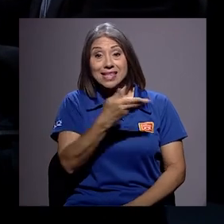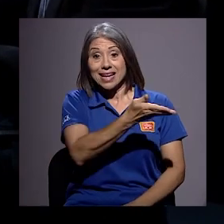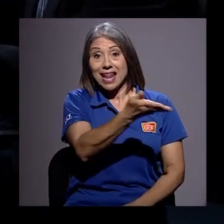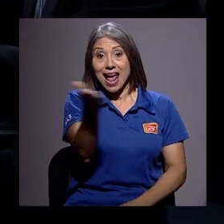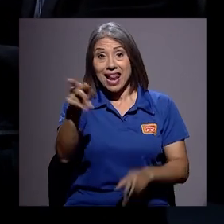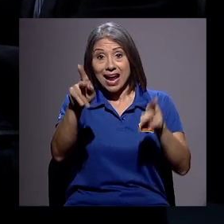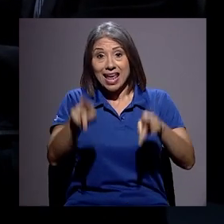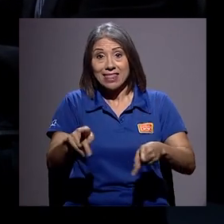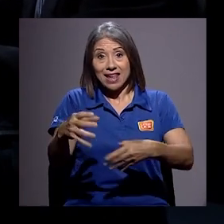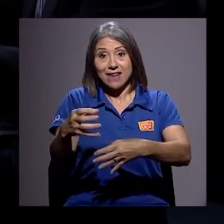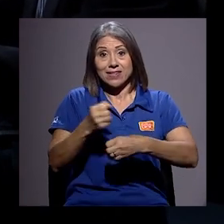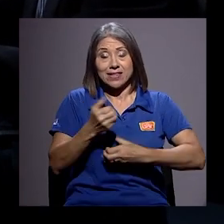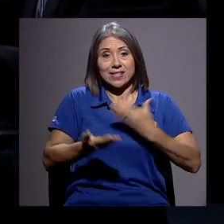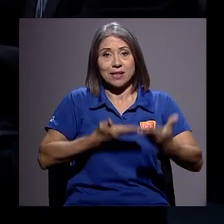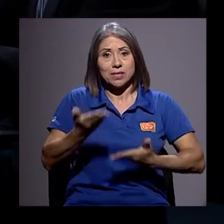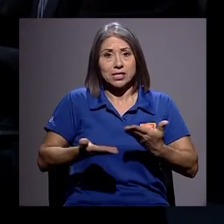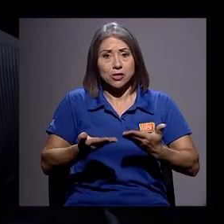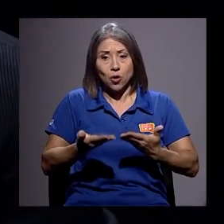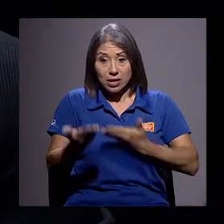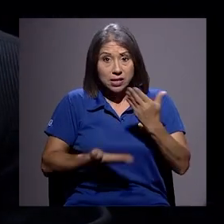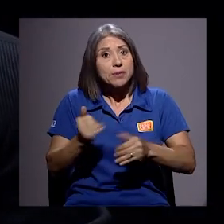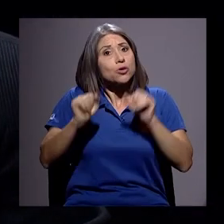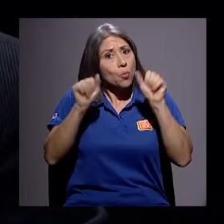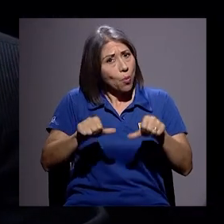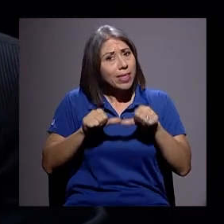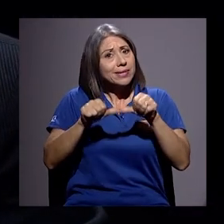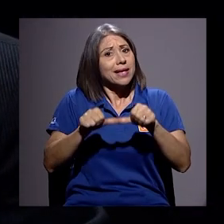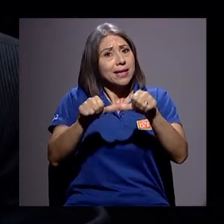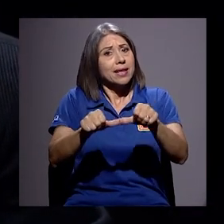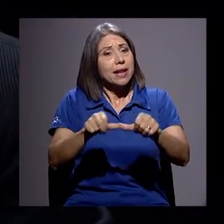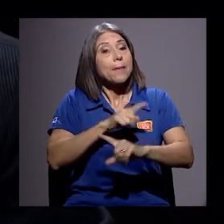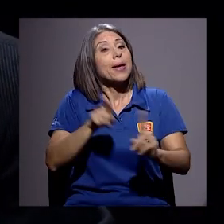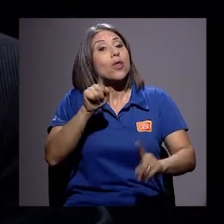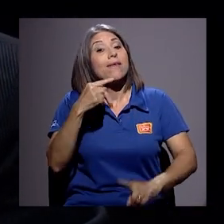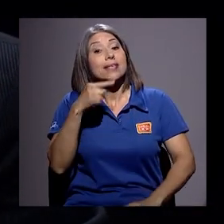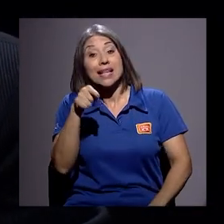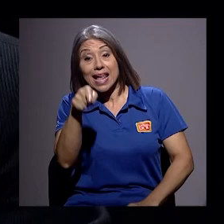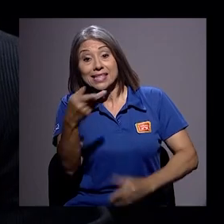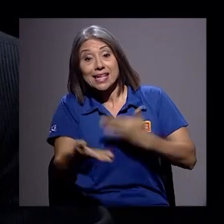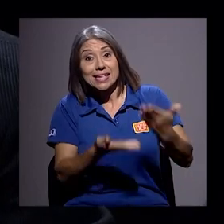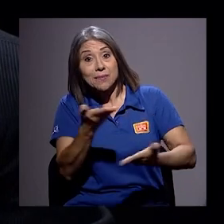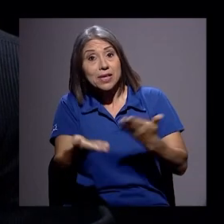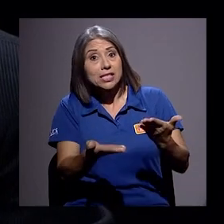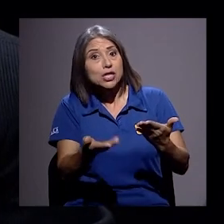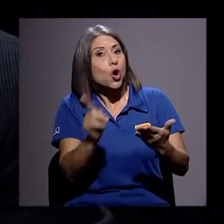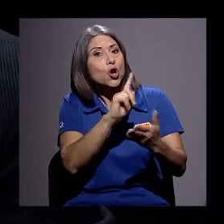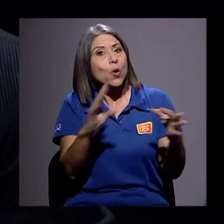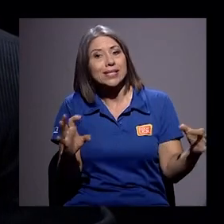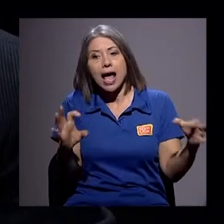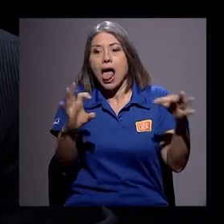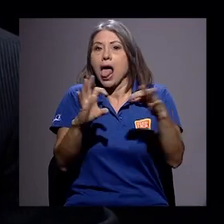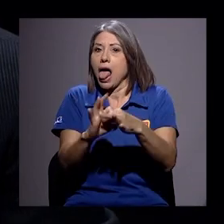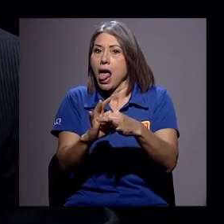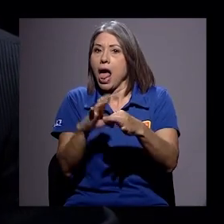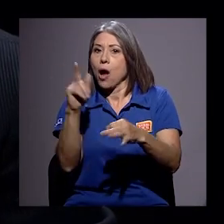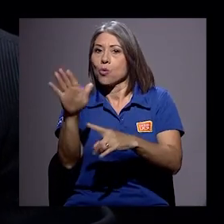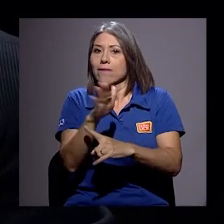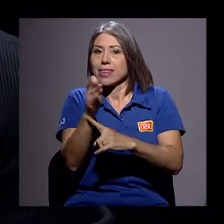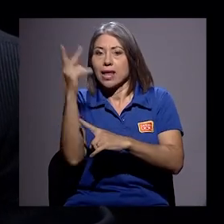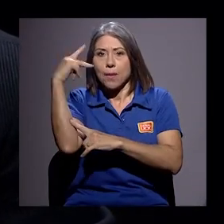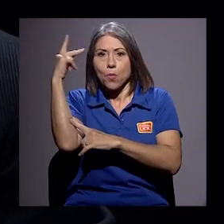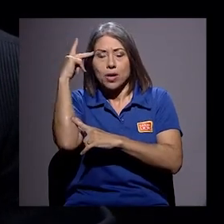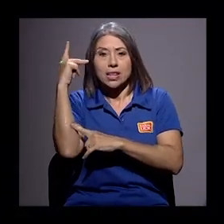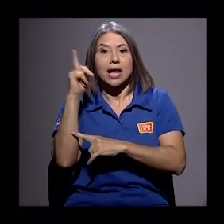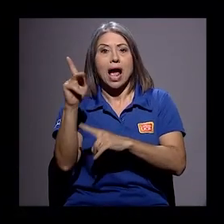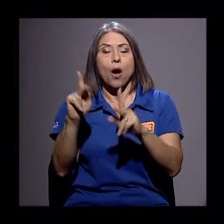porque ese servicio se puede seguir dando pero hay que decirle el servicio que usted recibe no está sujeto a ninguna bandera política pero eso creo que